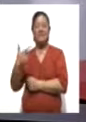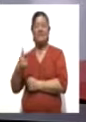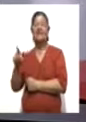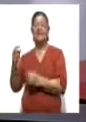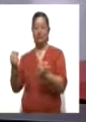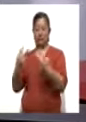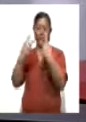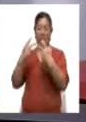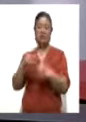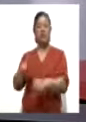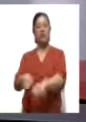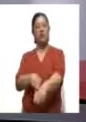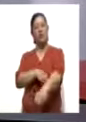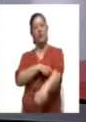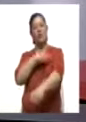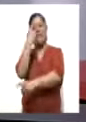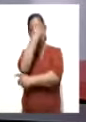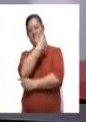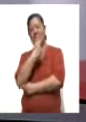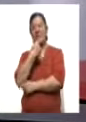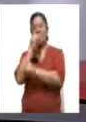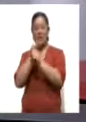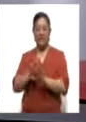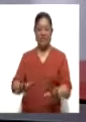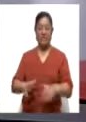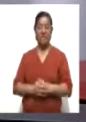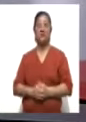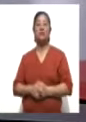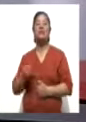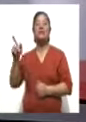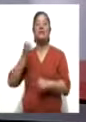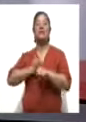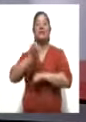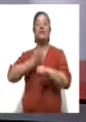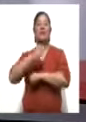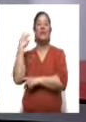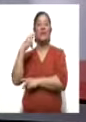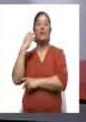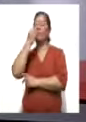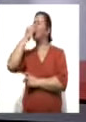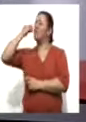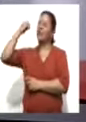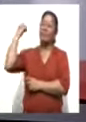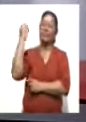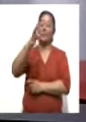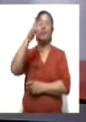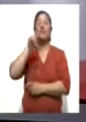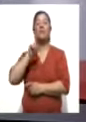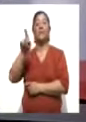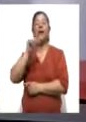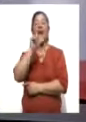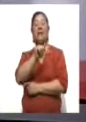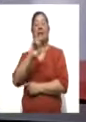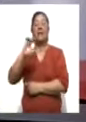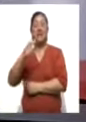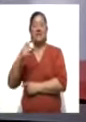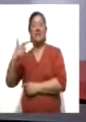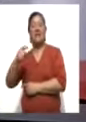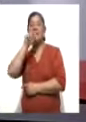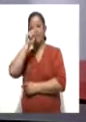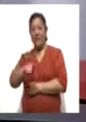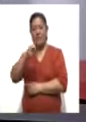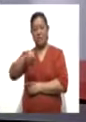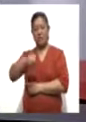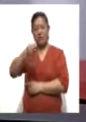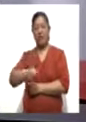estuvo viendo a lo largo de esta media hora de información desde el estado de Veracruz. Un beso muy grande para Adela Chávez Guillén. También